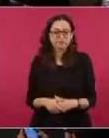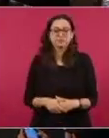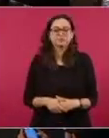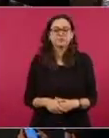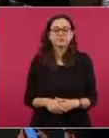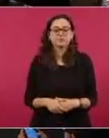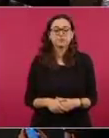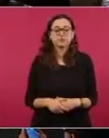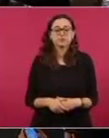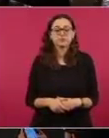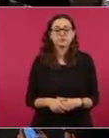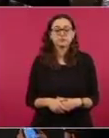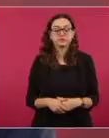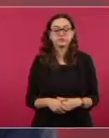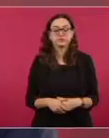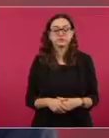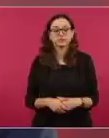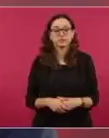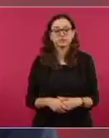se